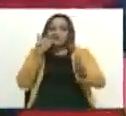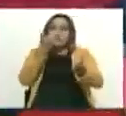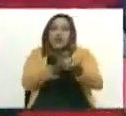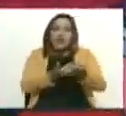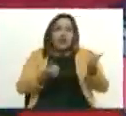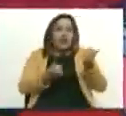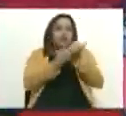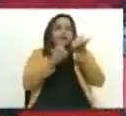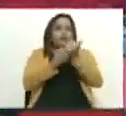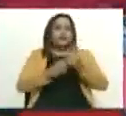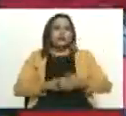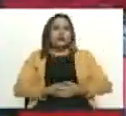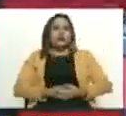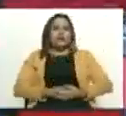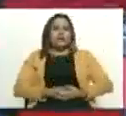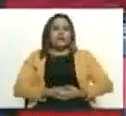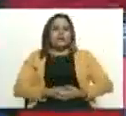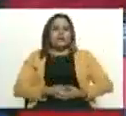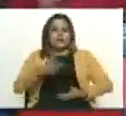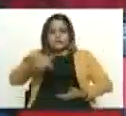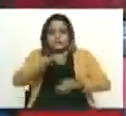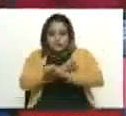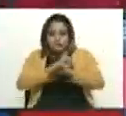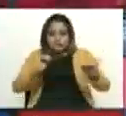apoyo y hasta aquí concluyo.